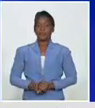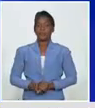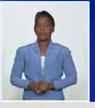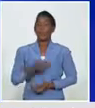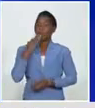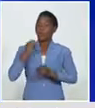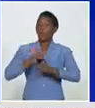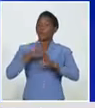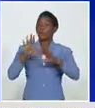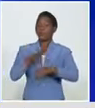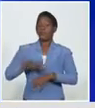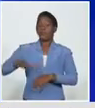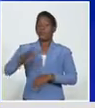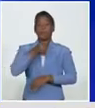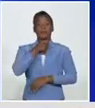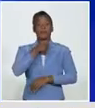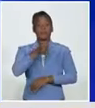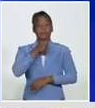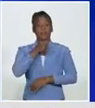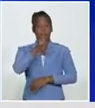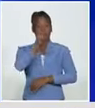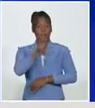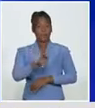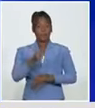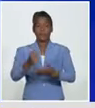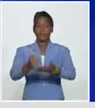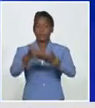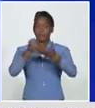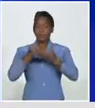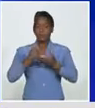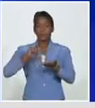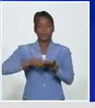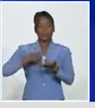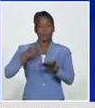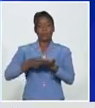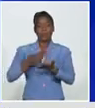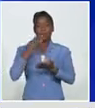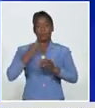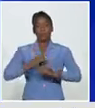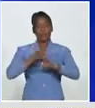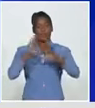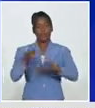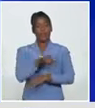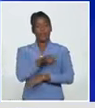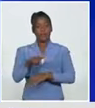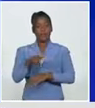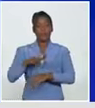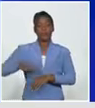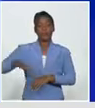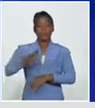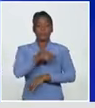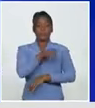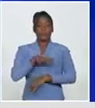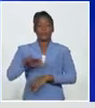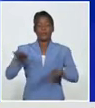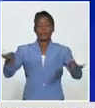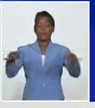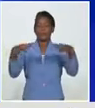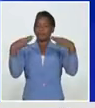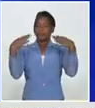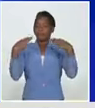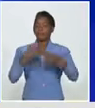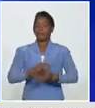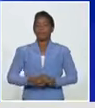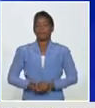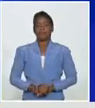que nos acompaña, a la intérprete de lenguas de señas y a todas las personas que escuchan la información. Como